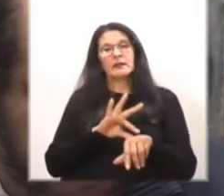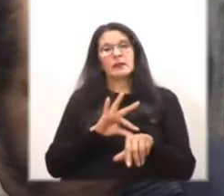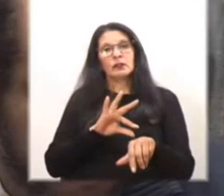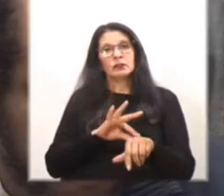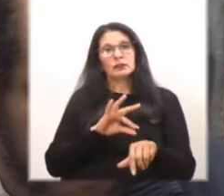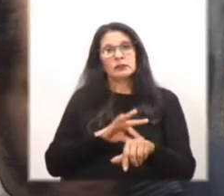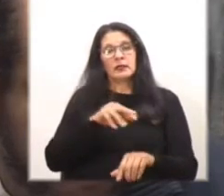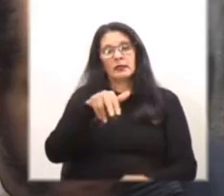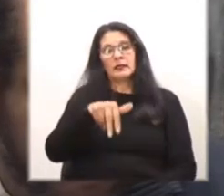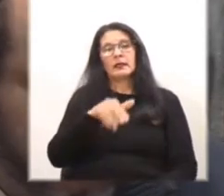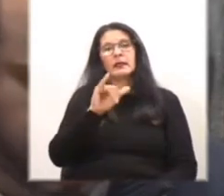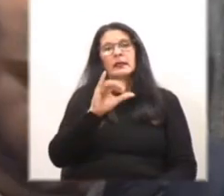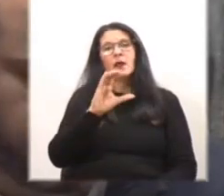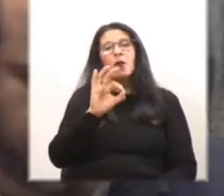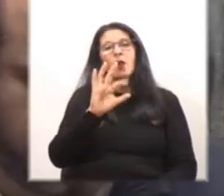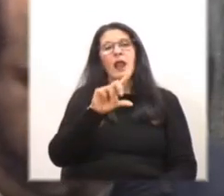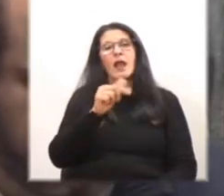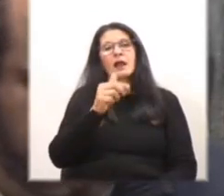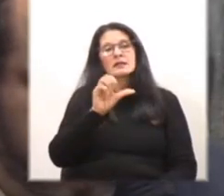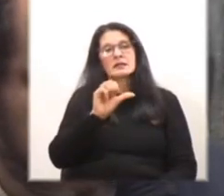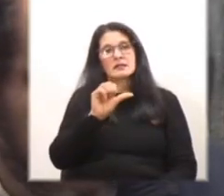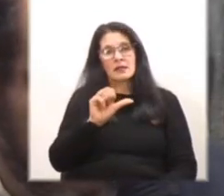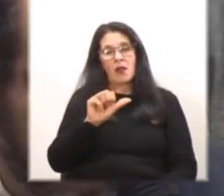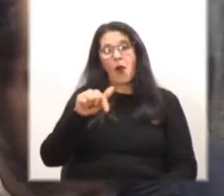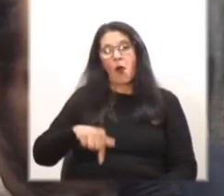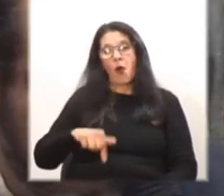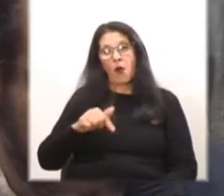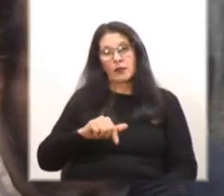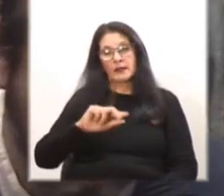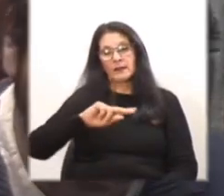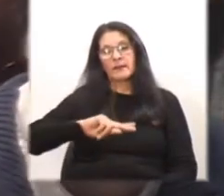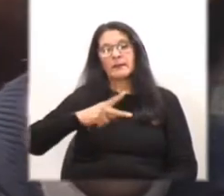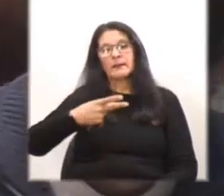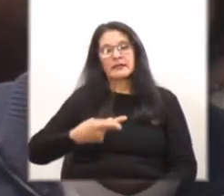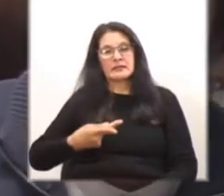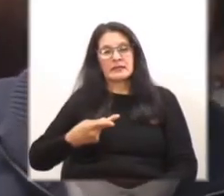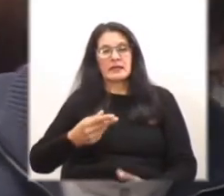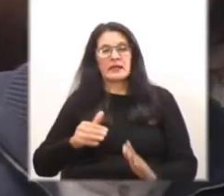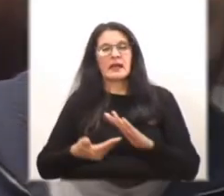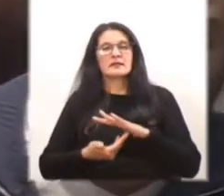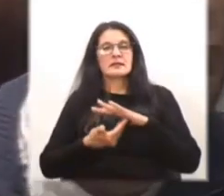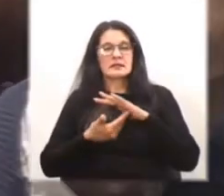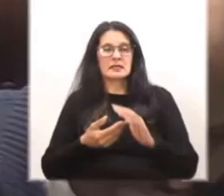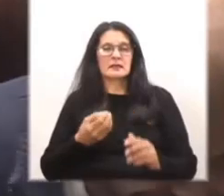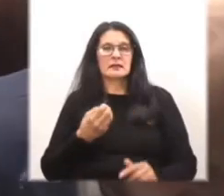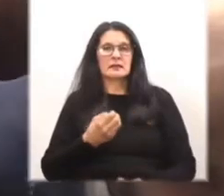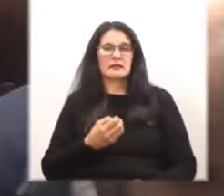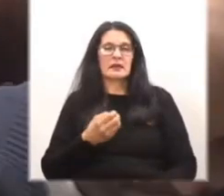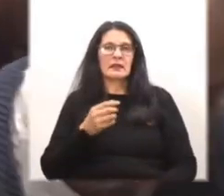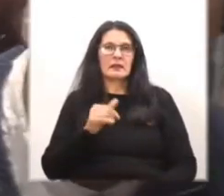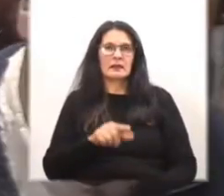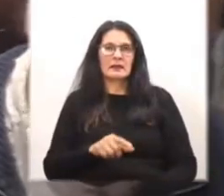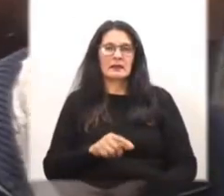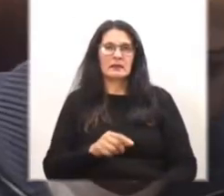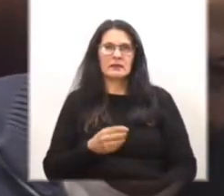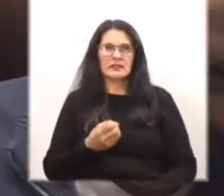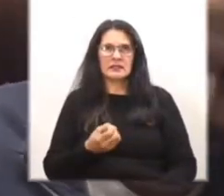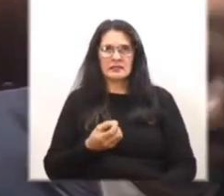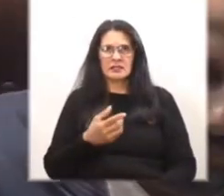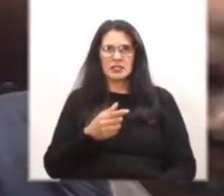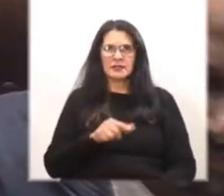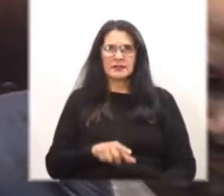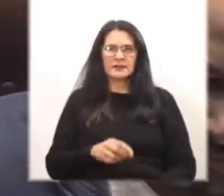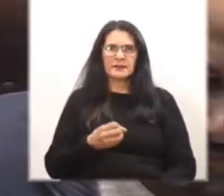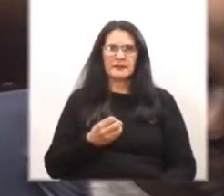Nicolás Albertoni, hoy vicecanciller de la República, que naturalmente tiene un perfil técnico para